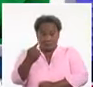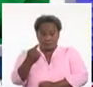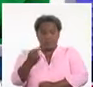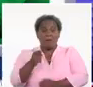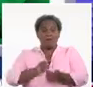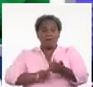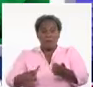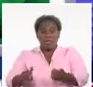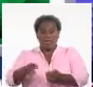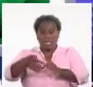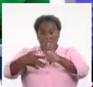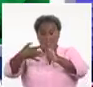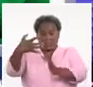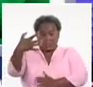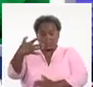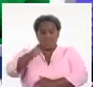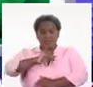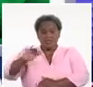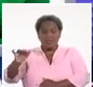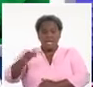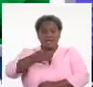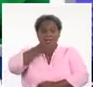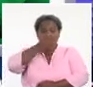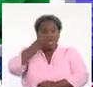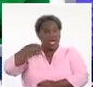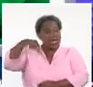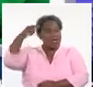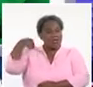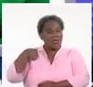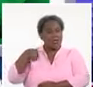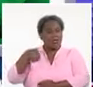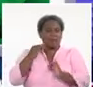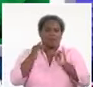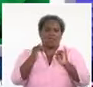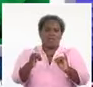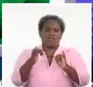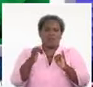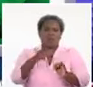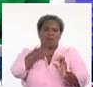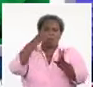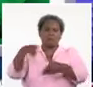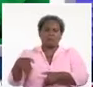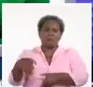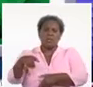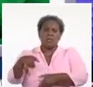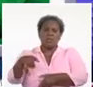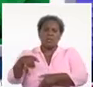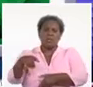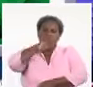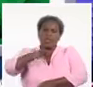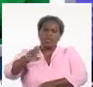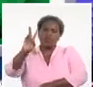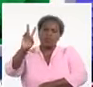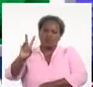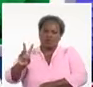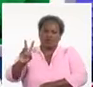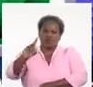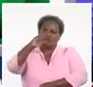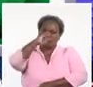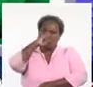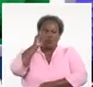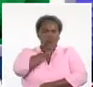Ya vimos que ayer tuvimos que informar el fallecimiento de un niño de 2 años de edad. No quisiéramos recordarlo,